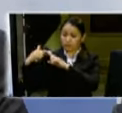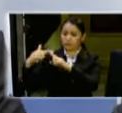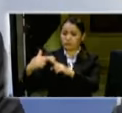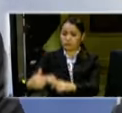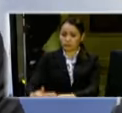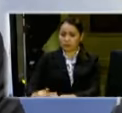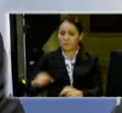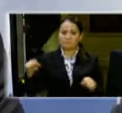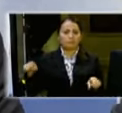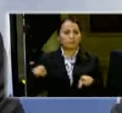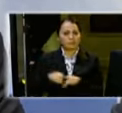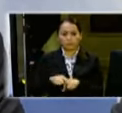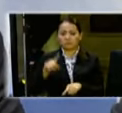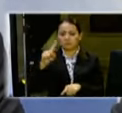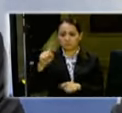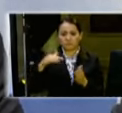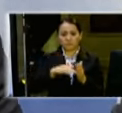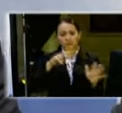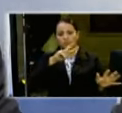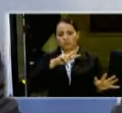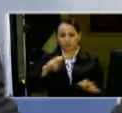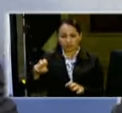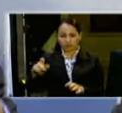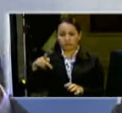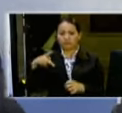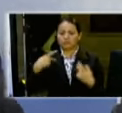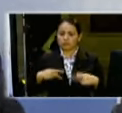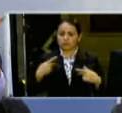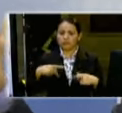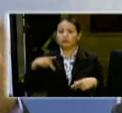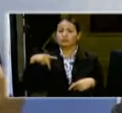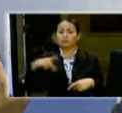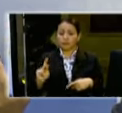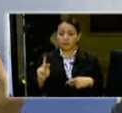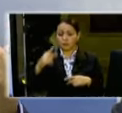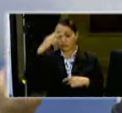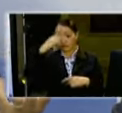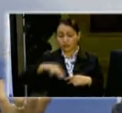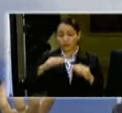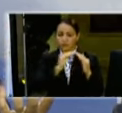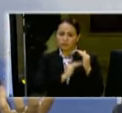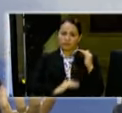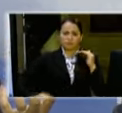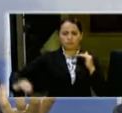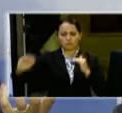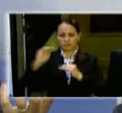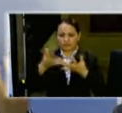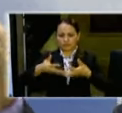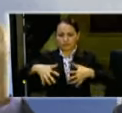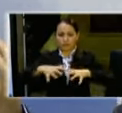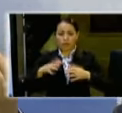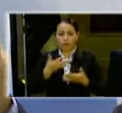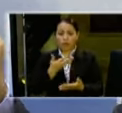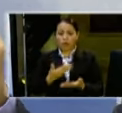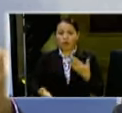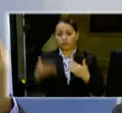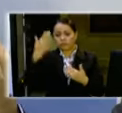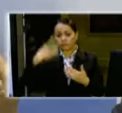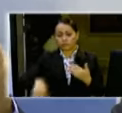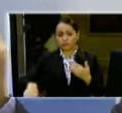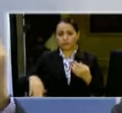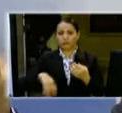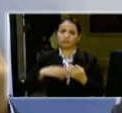1.200. Sin embargo, la importancia de México en el mundo ha crecido de manera exponencial. Hoy en día, no sé si ustedes lo sepan, pero